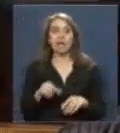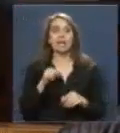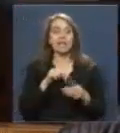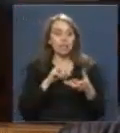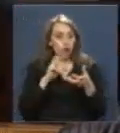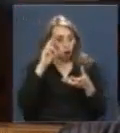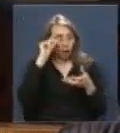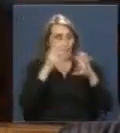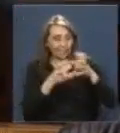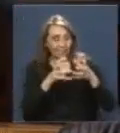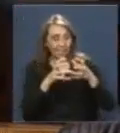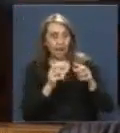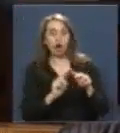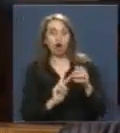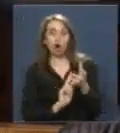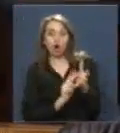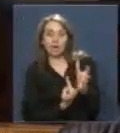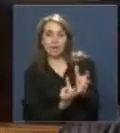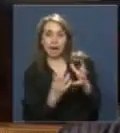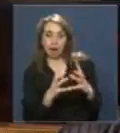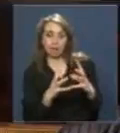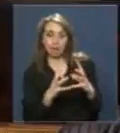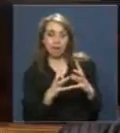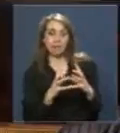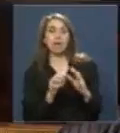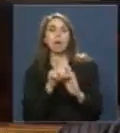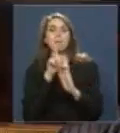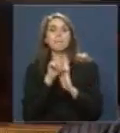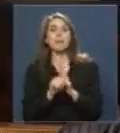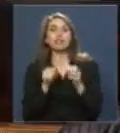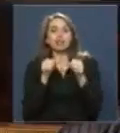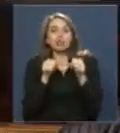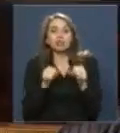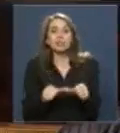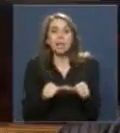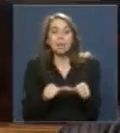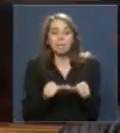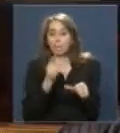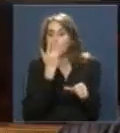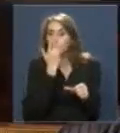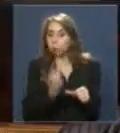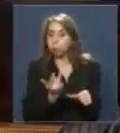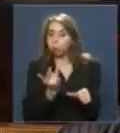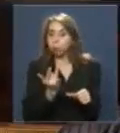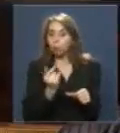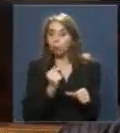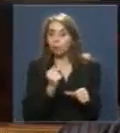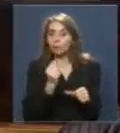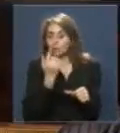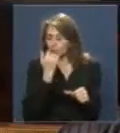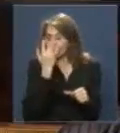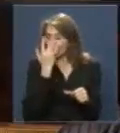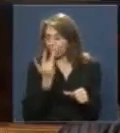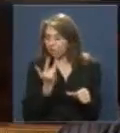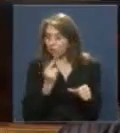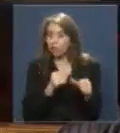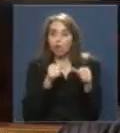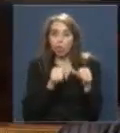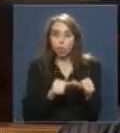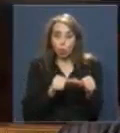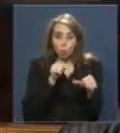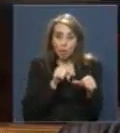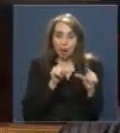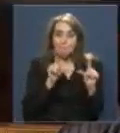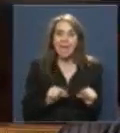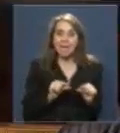o en la modificación de ellos reduce deliberada e injustificadamente su vida útil para